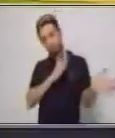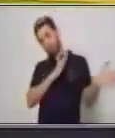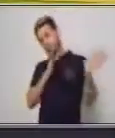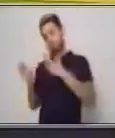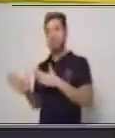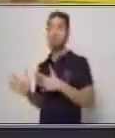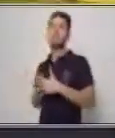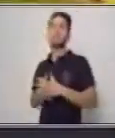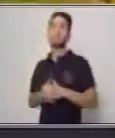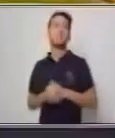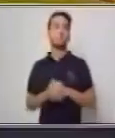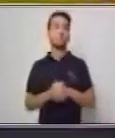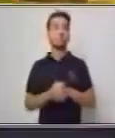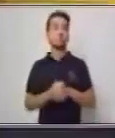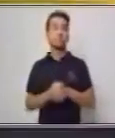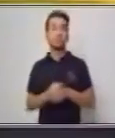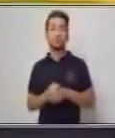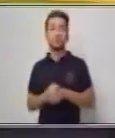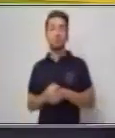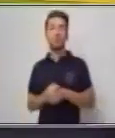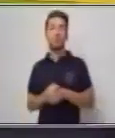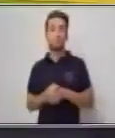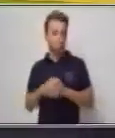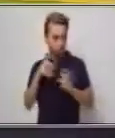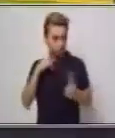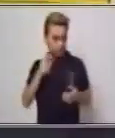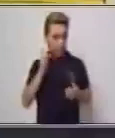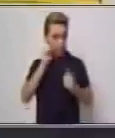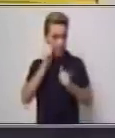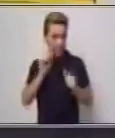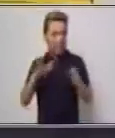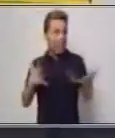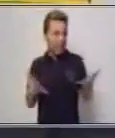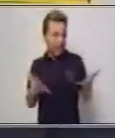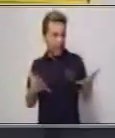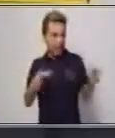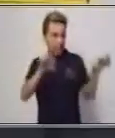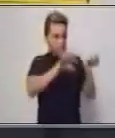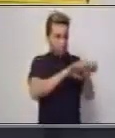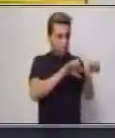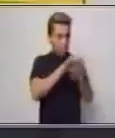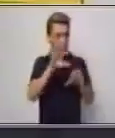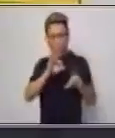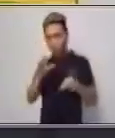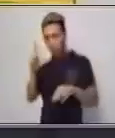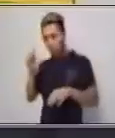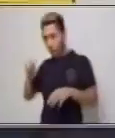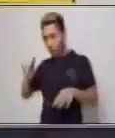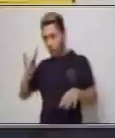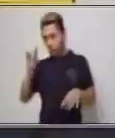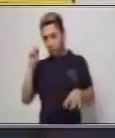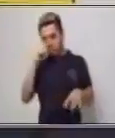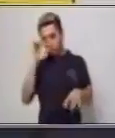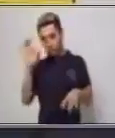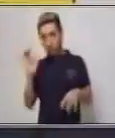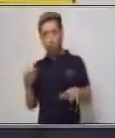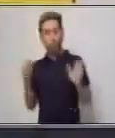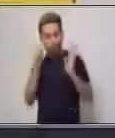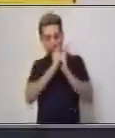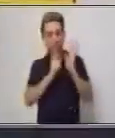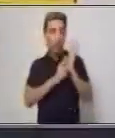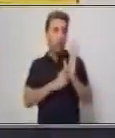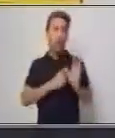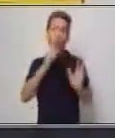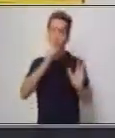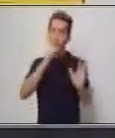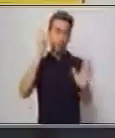número 15 que está acá. Vamos a verificar si es número compuesto o número primo. Divisores de 15. El 1 siempre